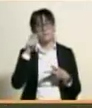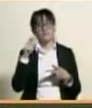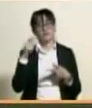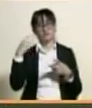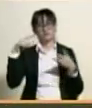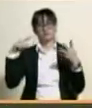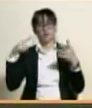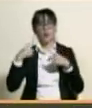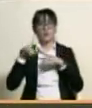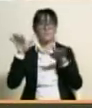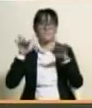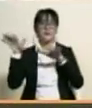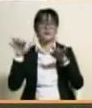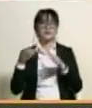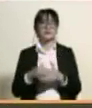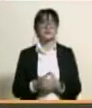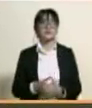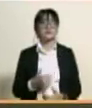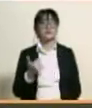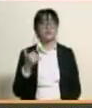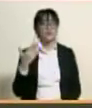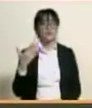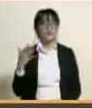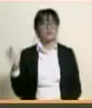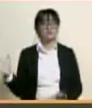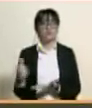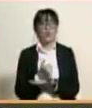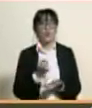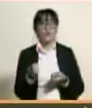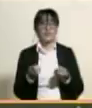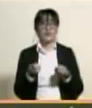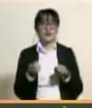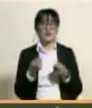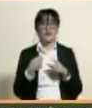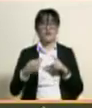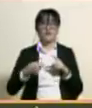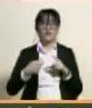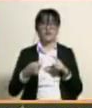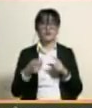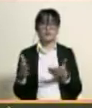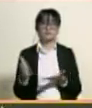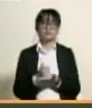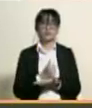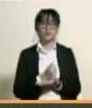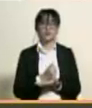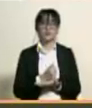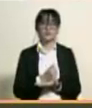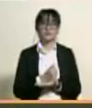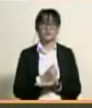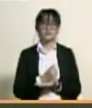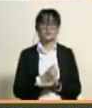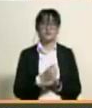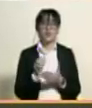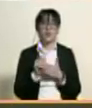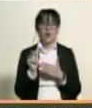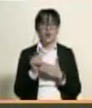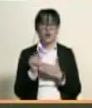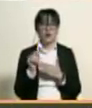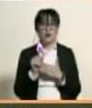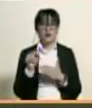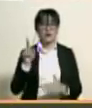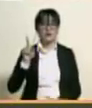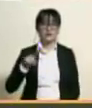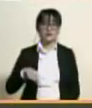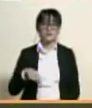nacionalidades. Hemos incautado importantes sumas de dinero en efectivo, así como divisas, entre